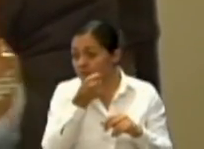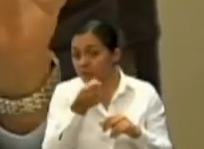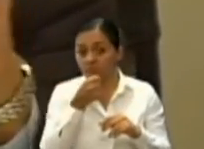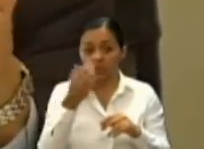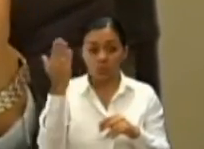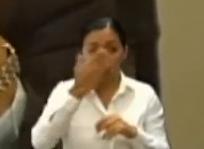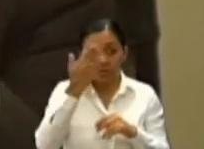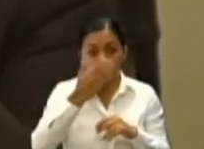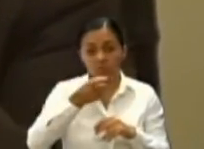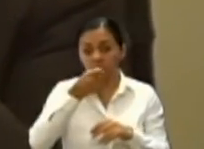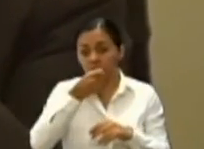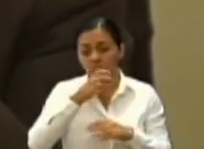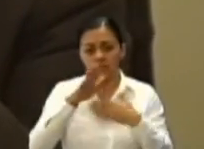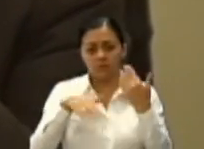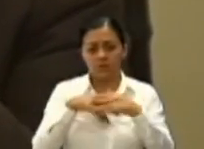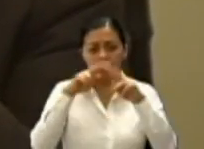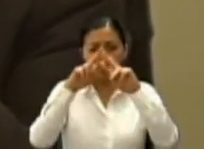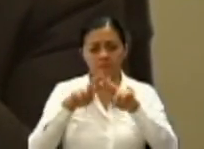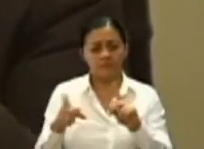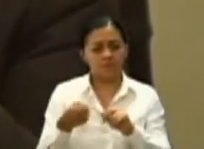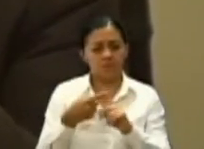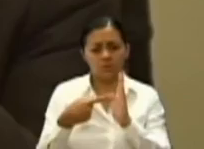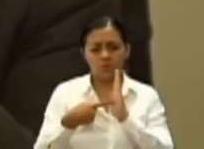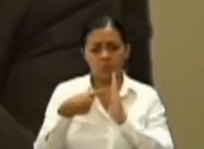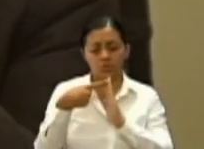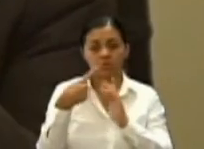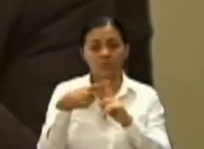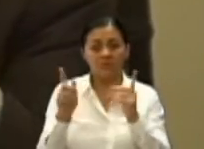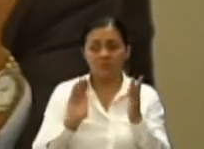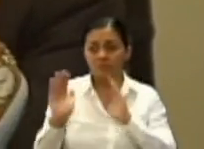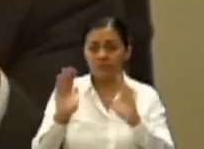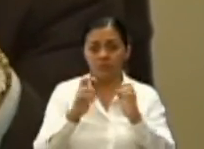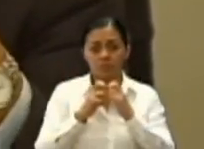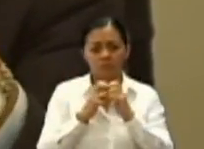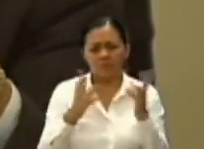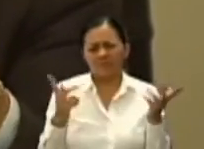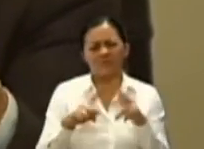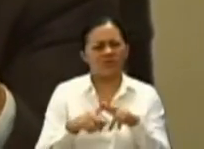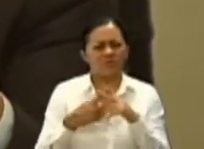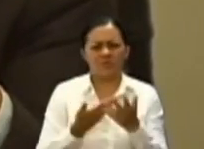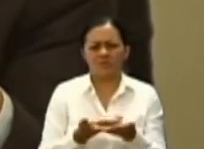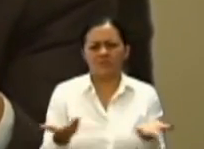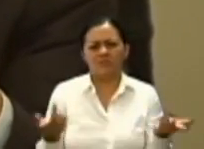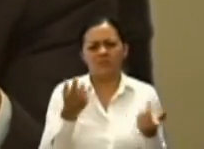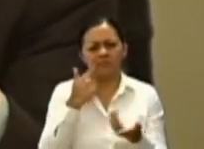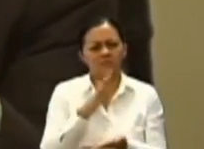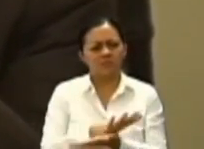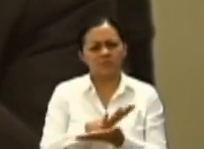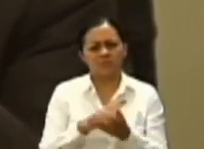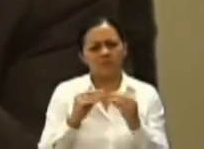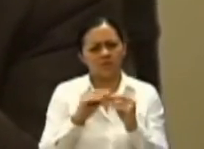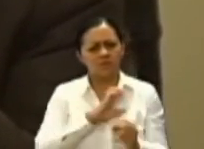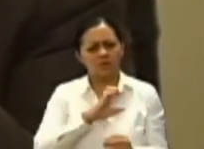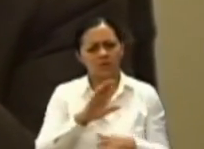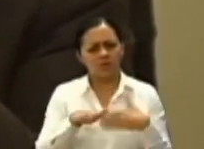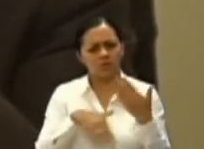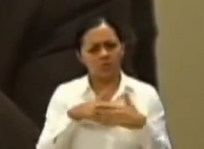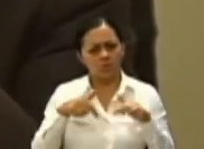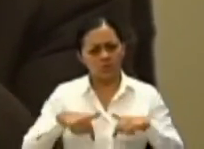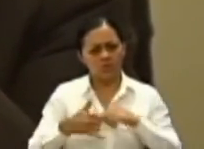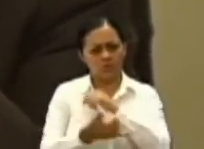primer hito revisen los impuestos y si es evasor quien empiecen por favor o sabemos tiene que inaugurar la ética en este país